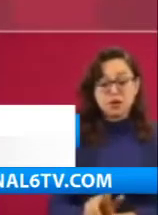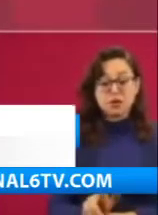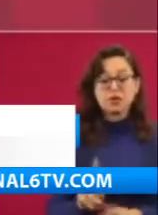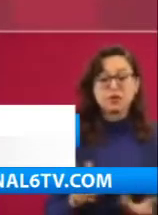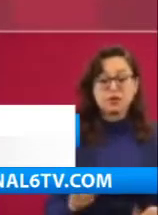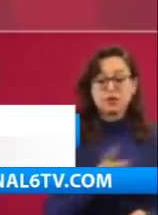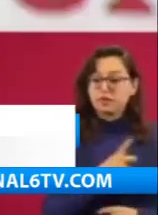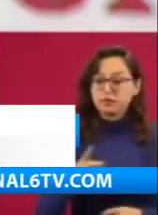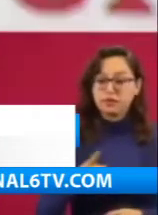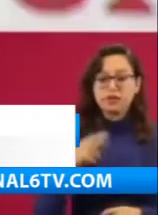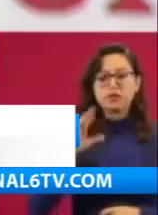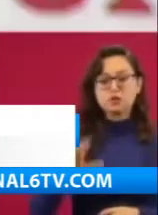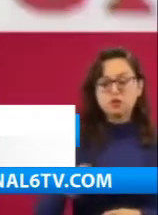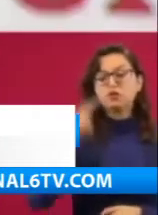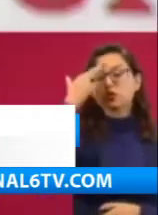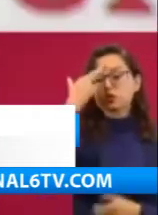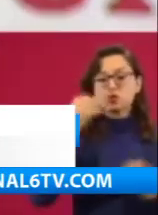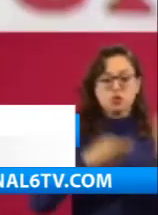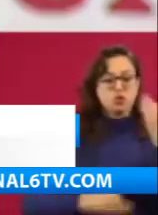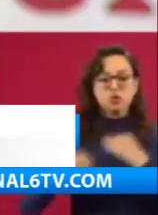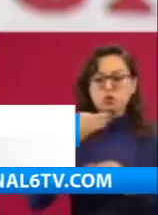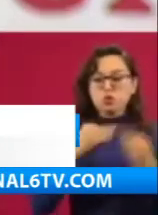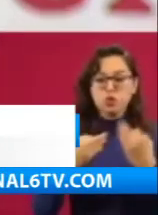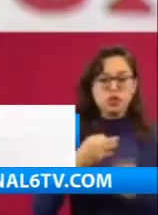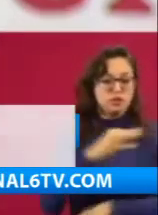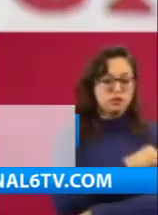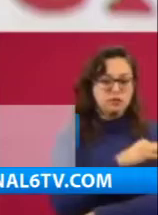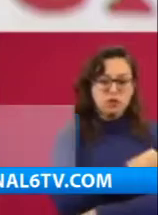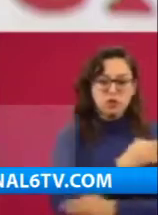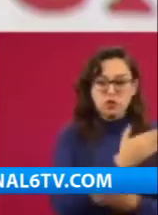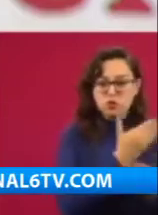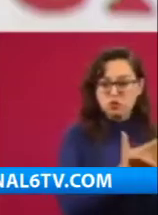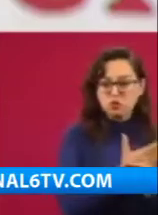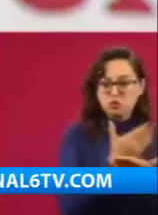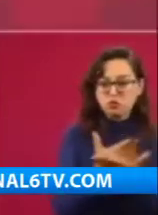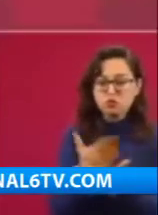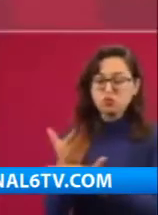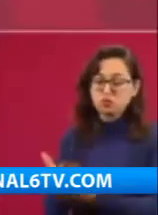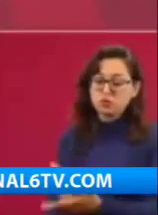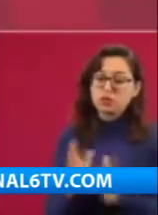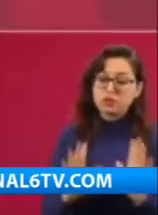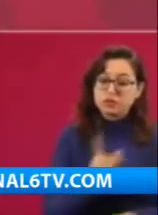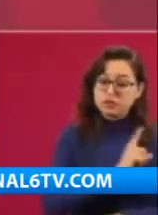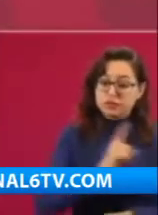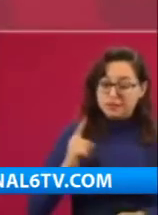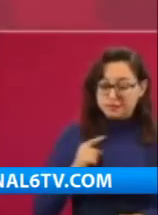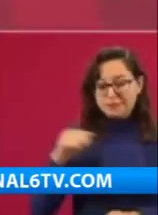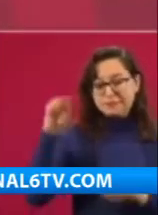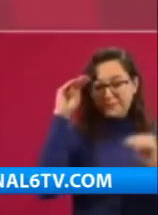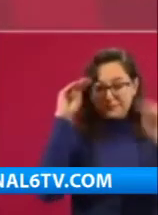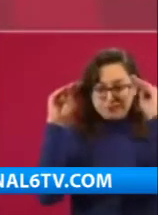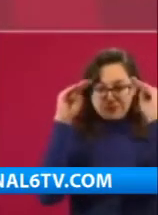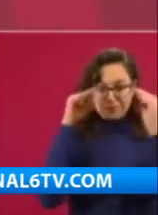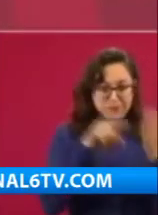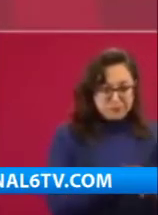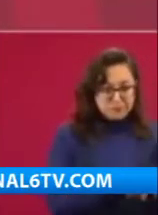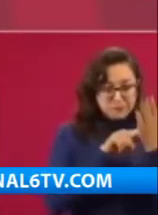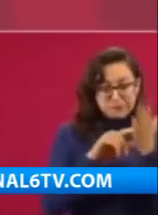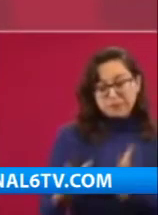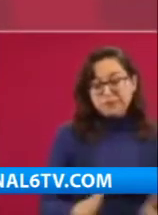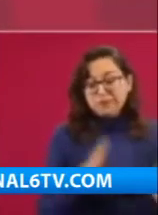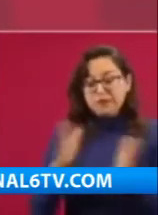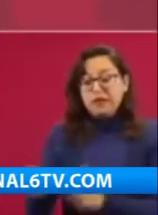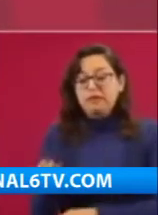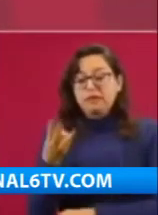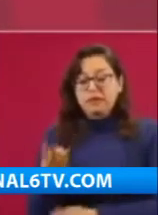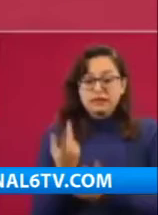opciones de vacunas. Tenemos que tener claramente expuesta los hechos de la fase 3,